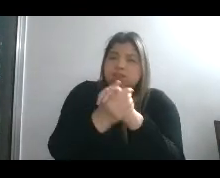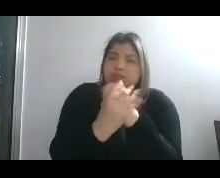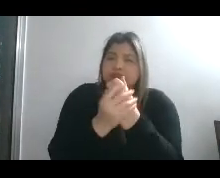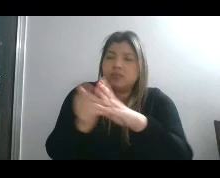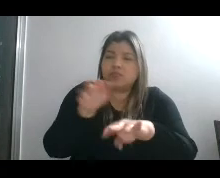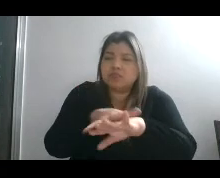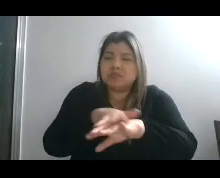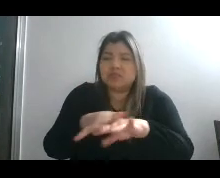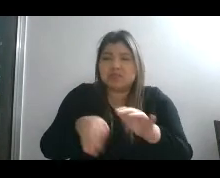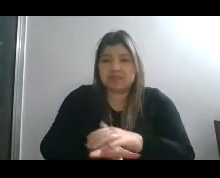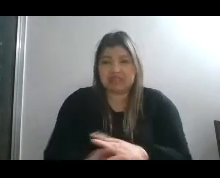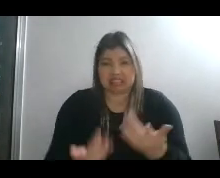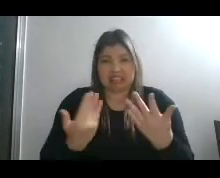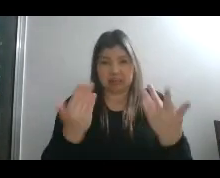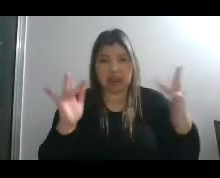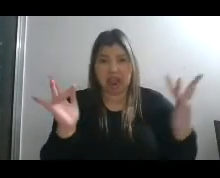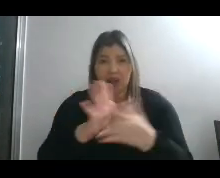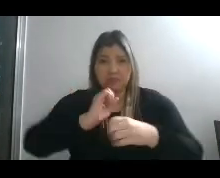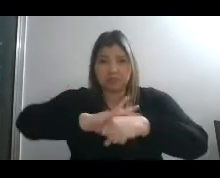Mira, el